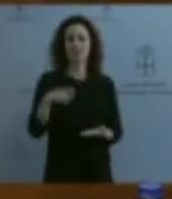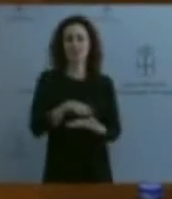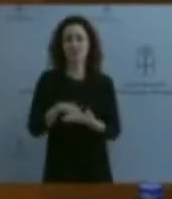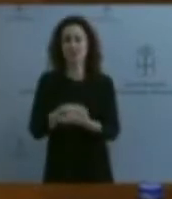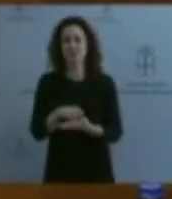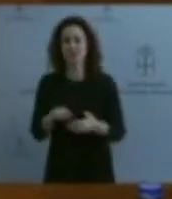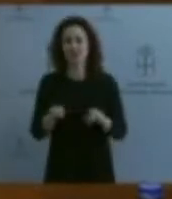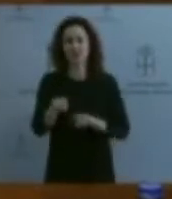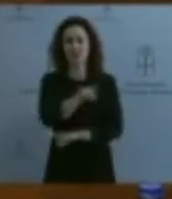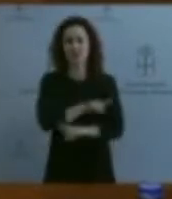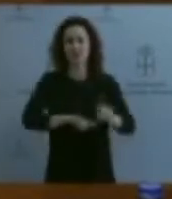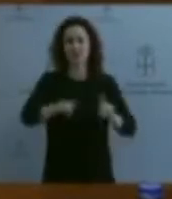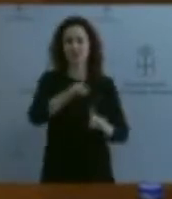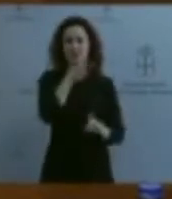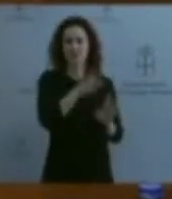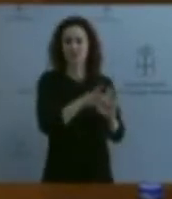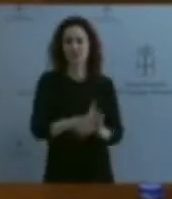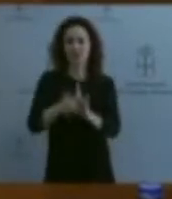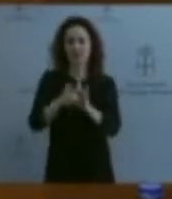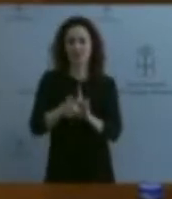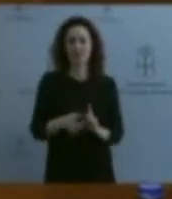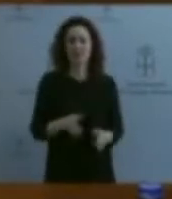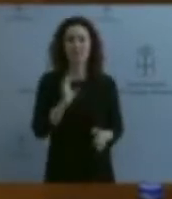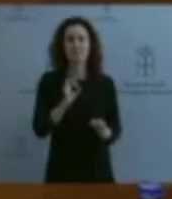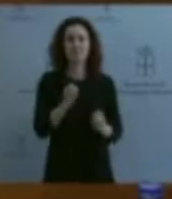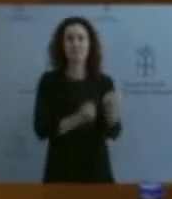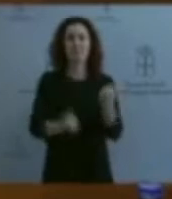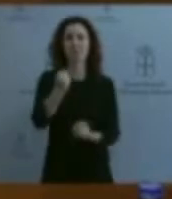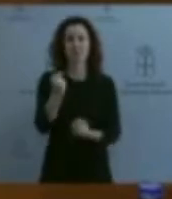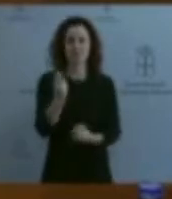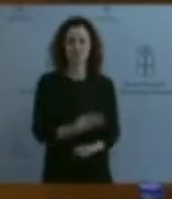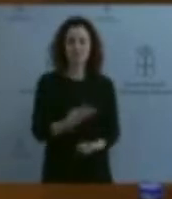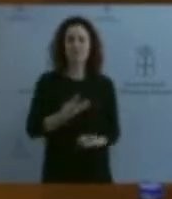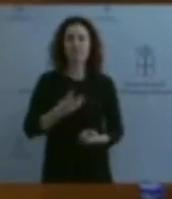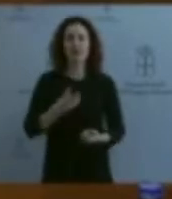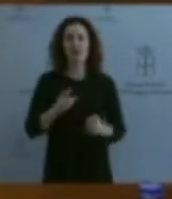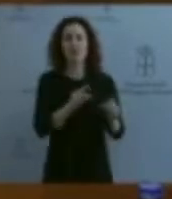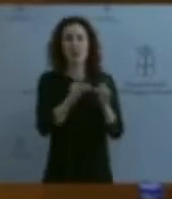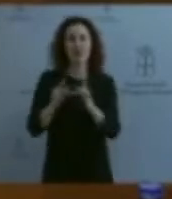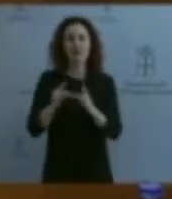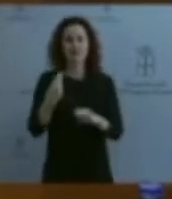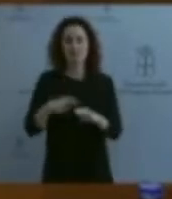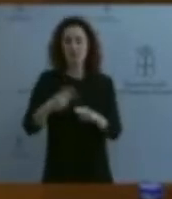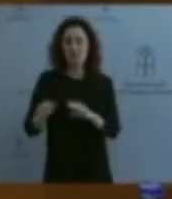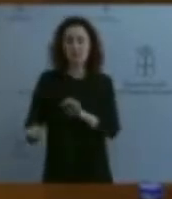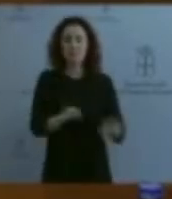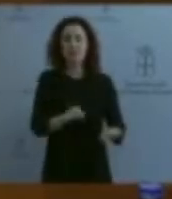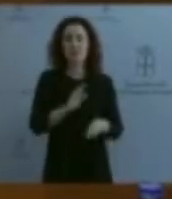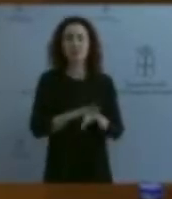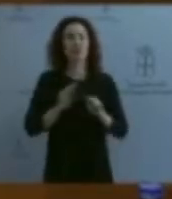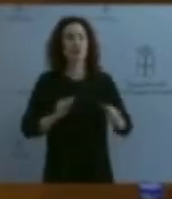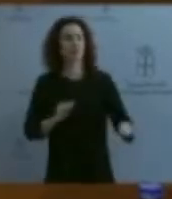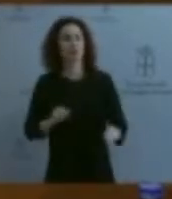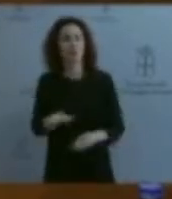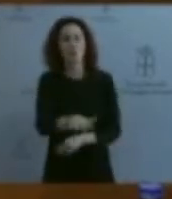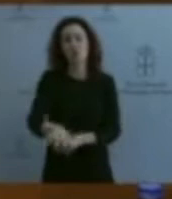cada vez más economistas y más dirigentes políticos admiten que están preparándose para intervenir áreas relevantes de su economía. Lo